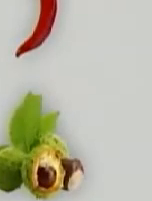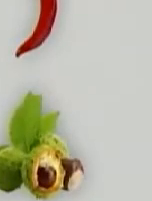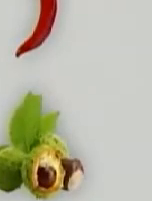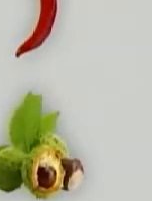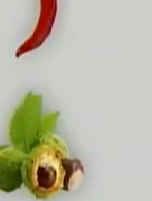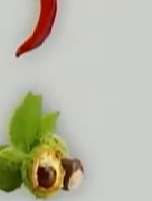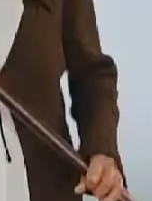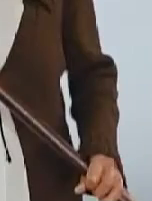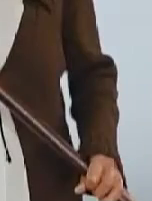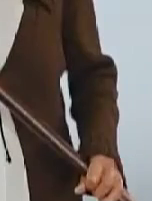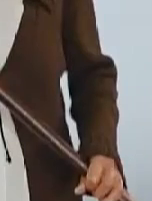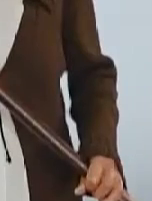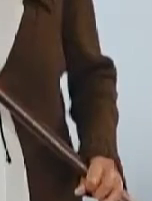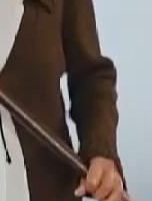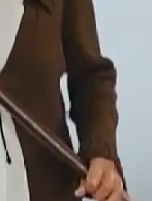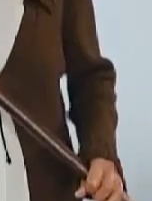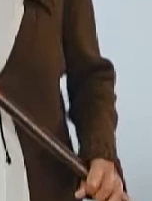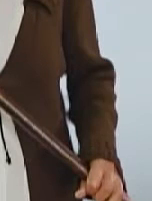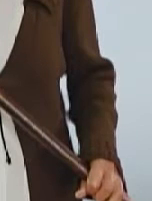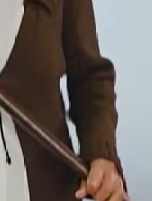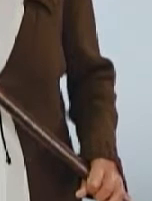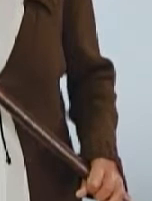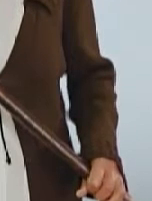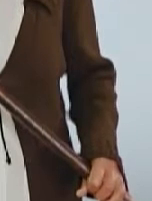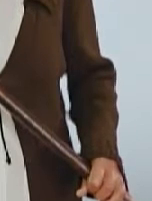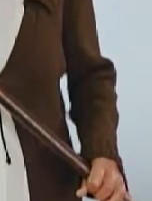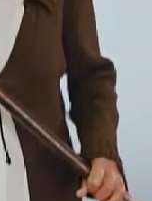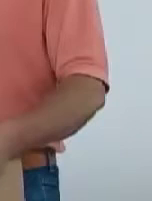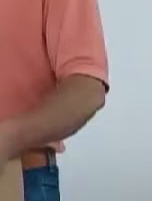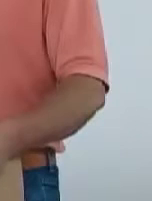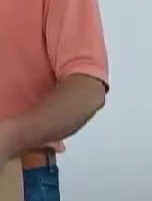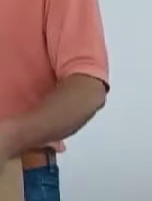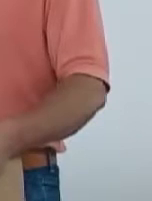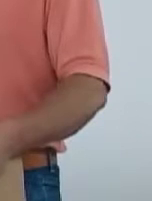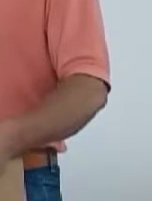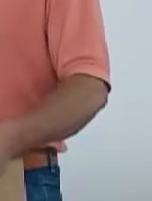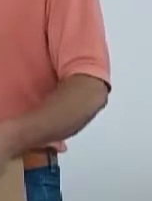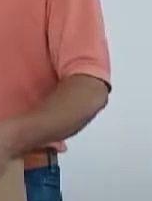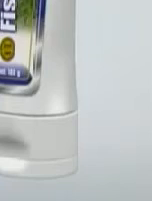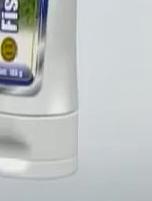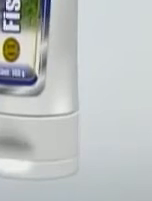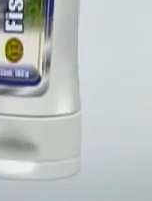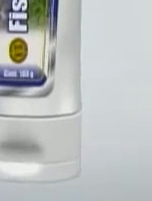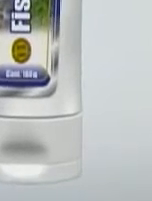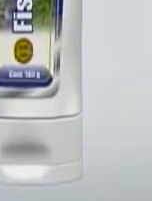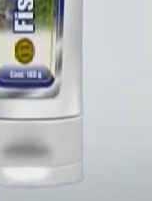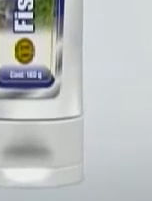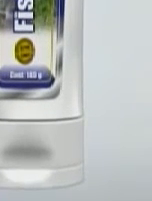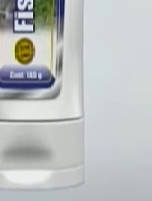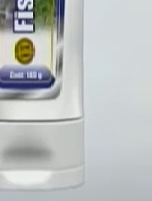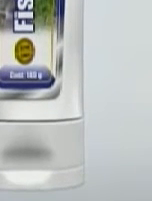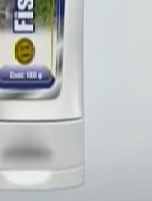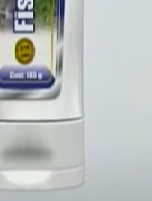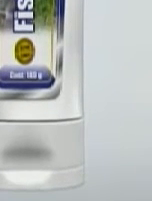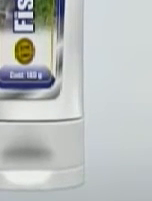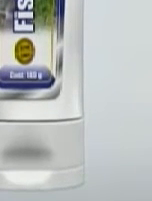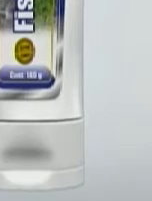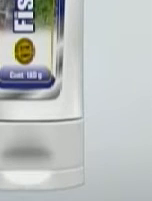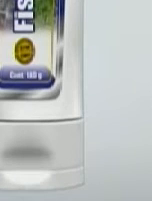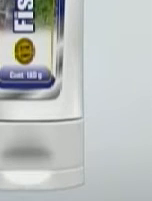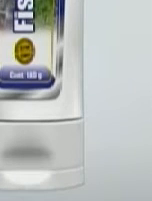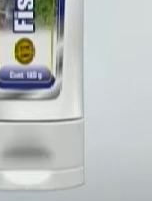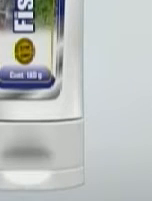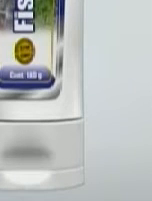castaño de India. Provee una rápida y efectiva acción antiinflamatoria y calmante. Fisiodol, de